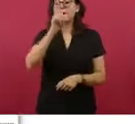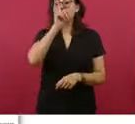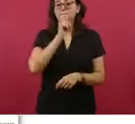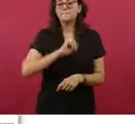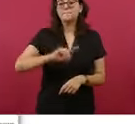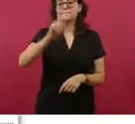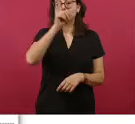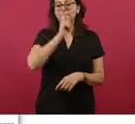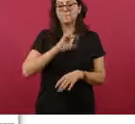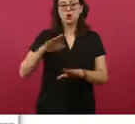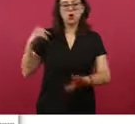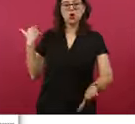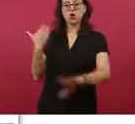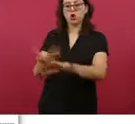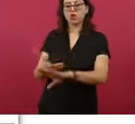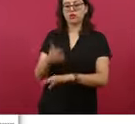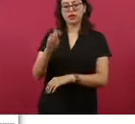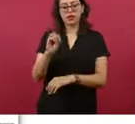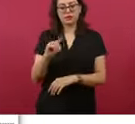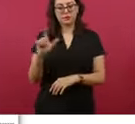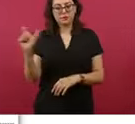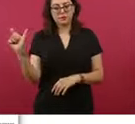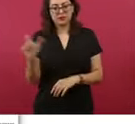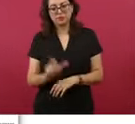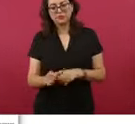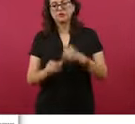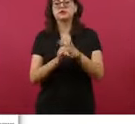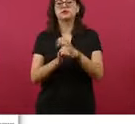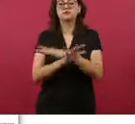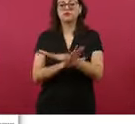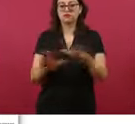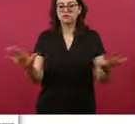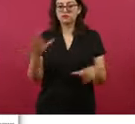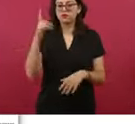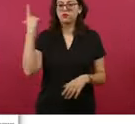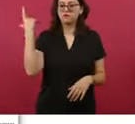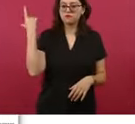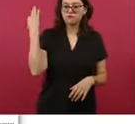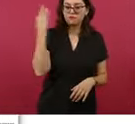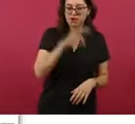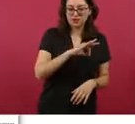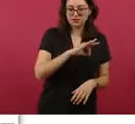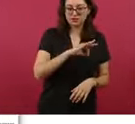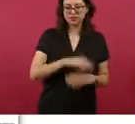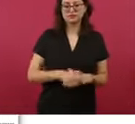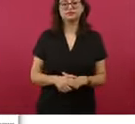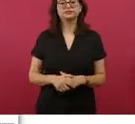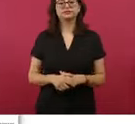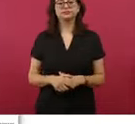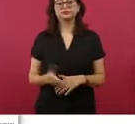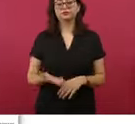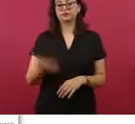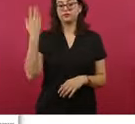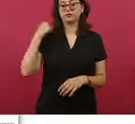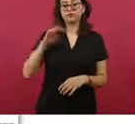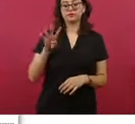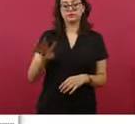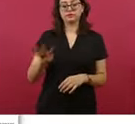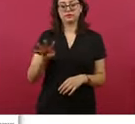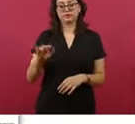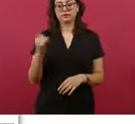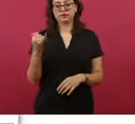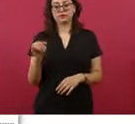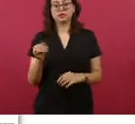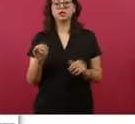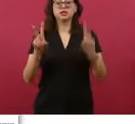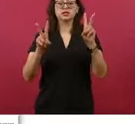se lanza contra Pemex con información falsa o distorsionada. El pasado 19 de junio publicó una nota